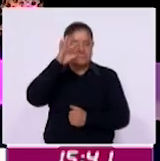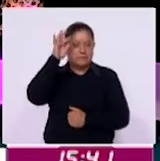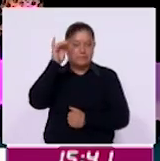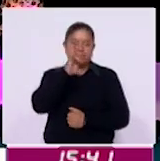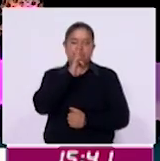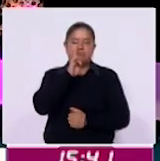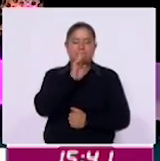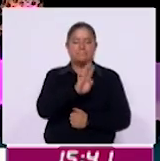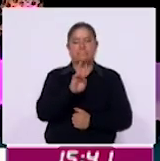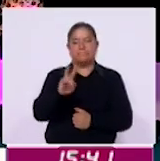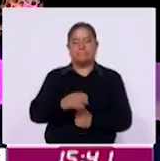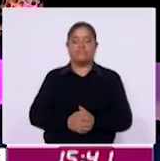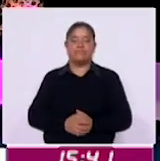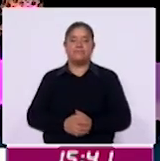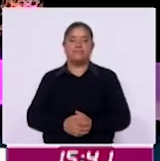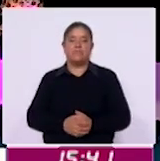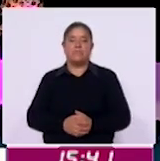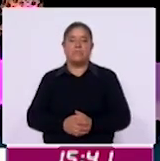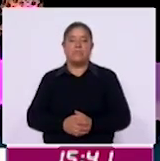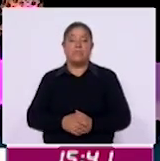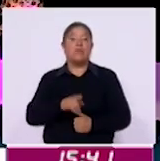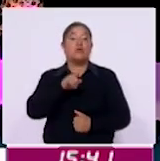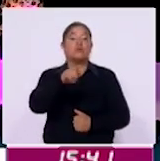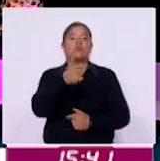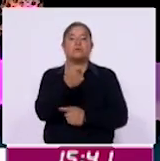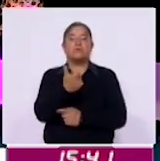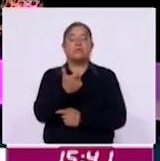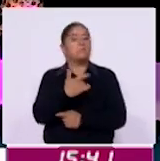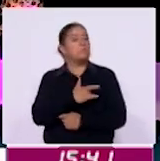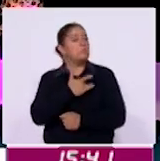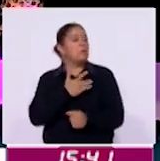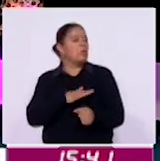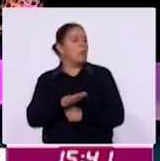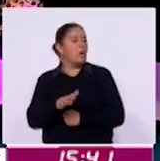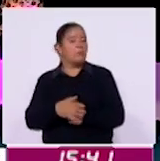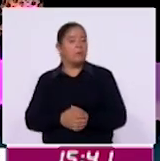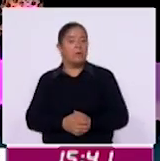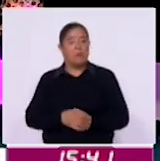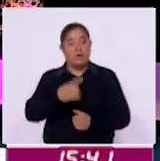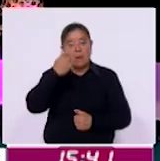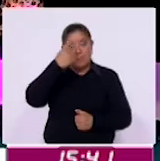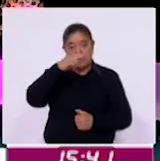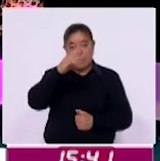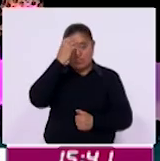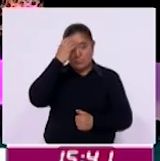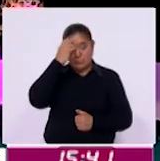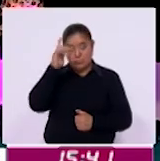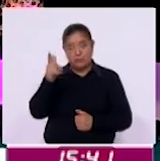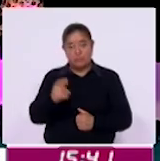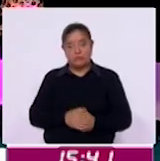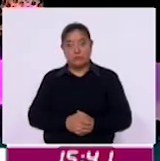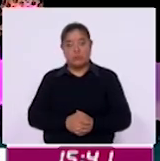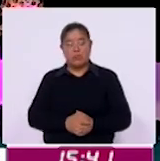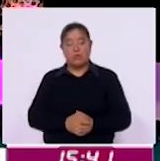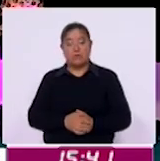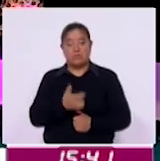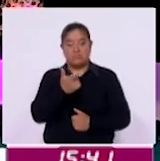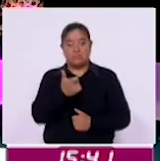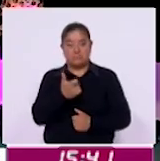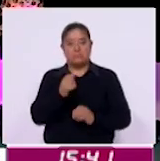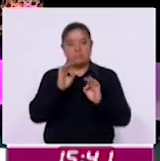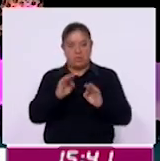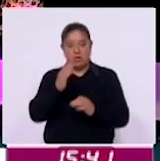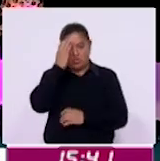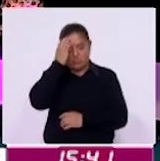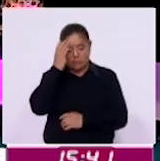¿Y usted cómo lleva sus finanzas? Sus finanzas. Para saber cómo tener una buena salud financiera, nos vamos a enlazar con